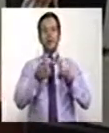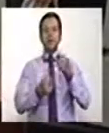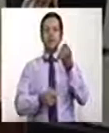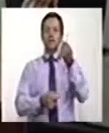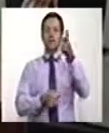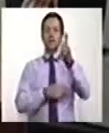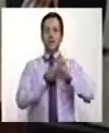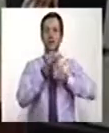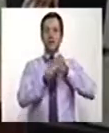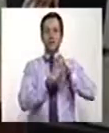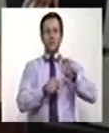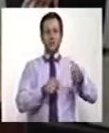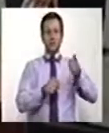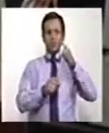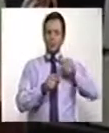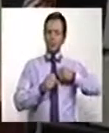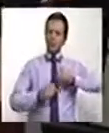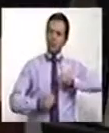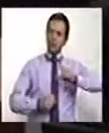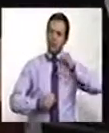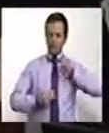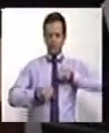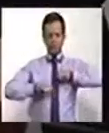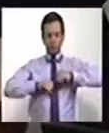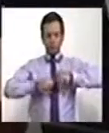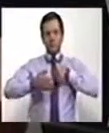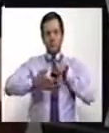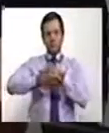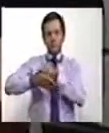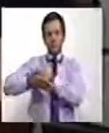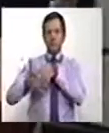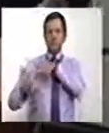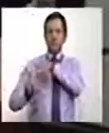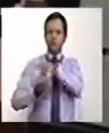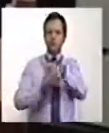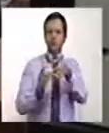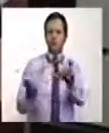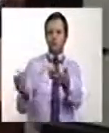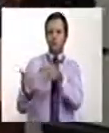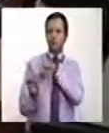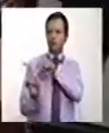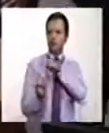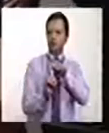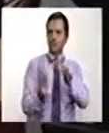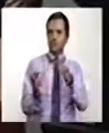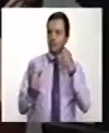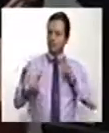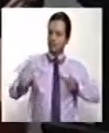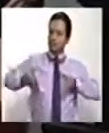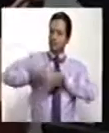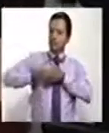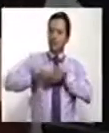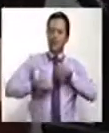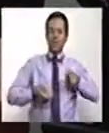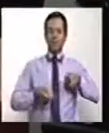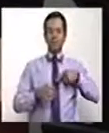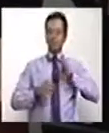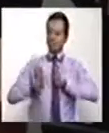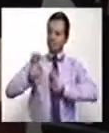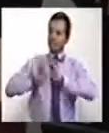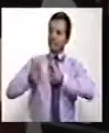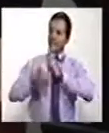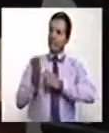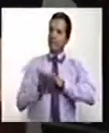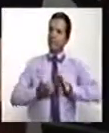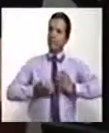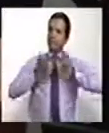desarrollo de la gremiación y de las empresas en diversos sectores productivos, destacándose como el más aguerrido defensor de la industria y